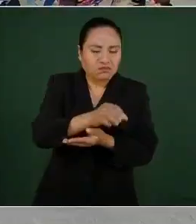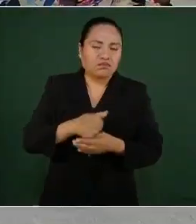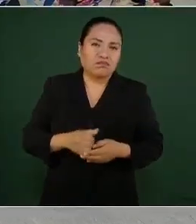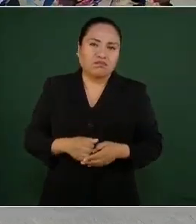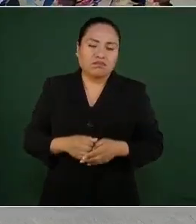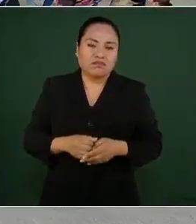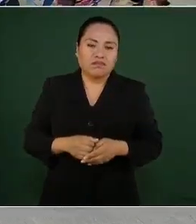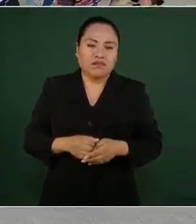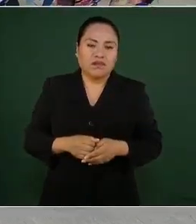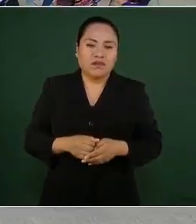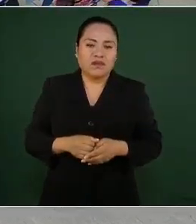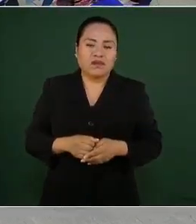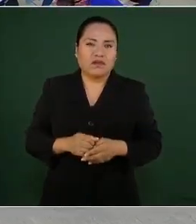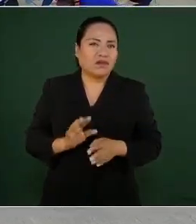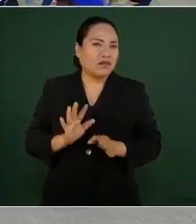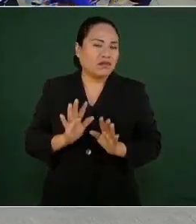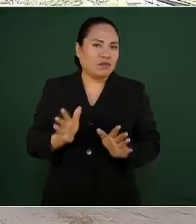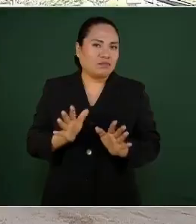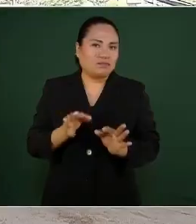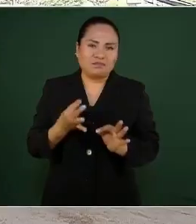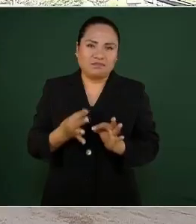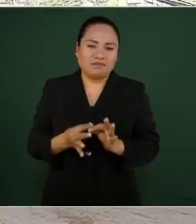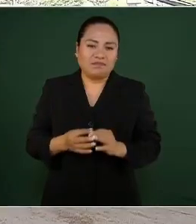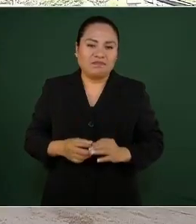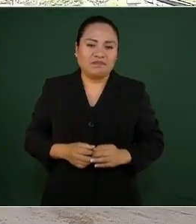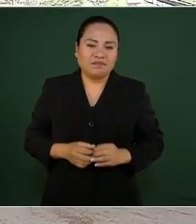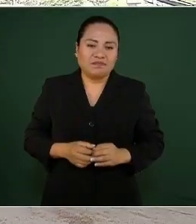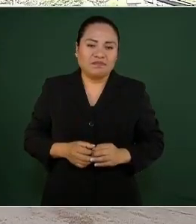Bueno, pero ya vamos acá.